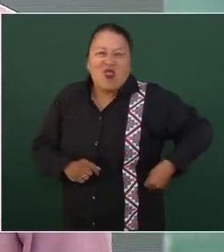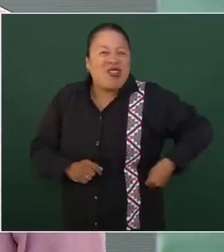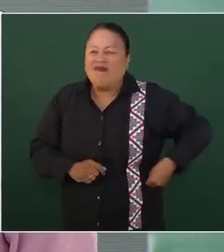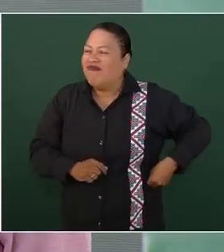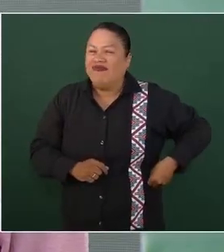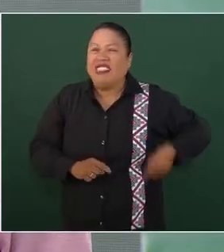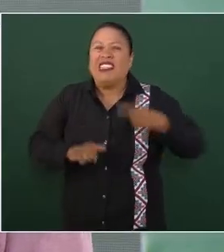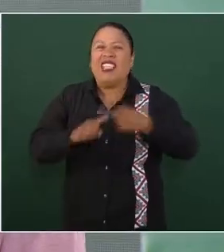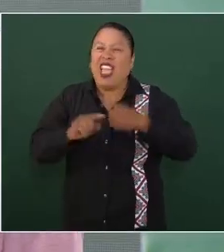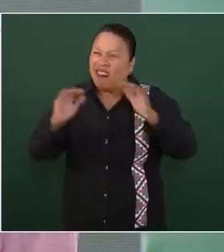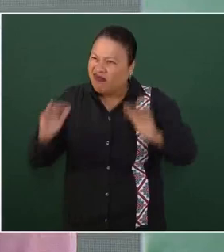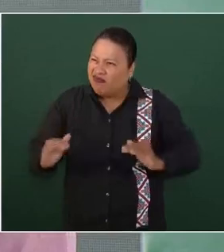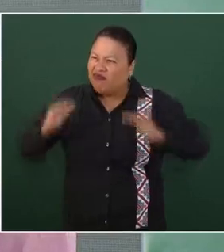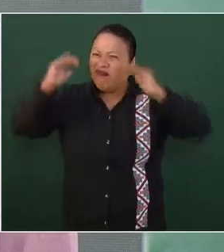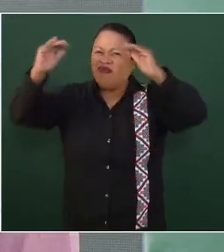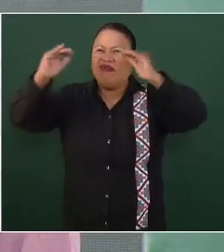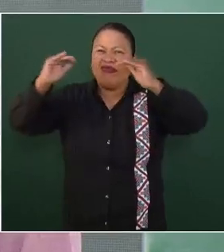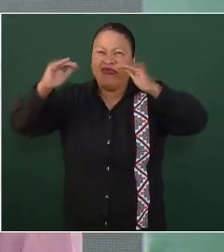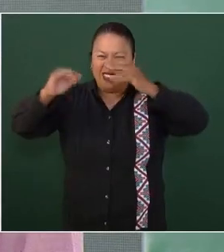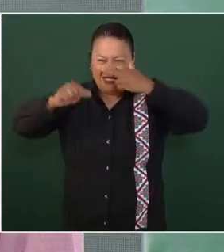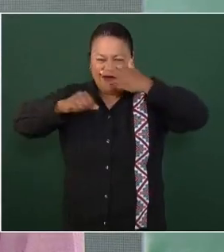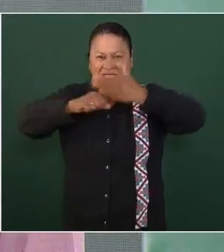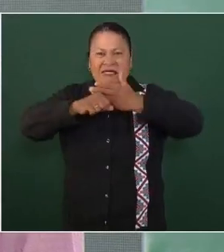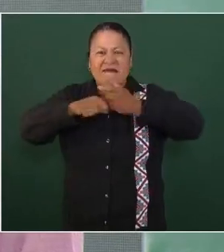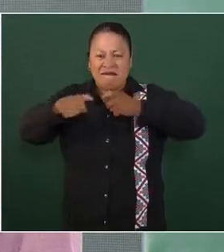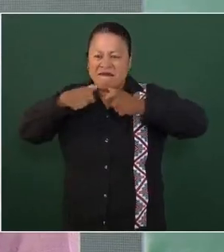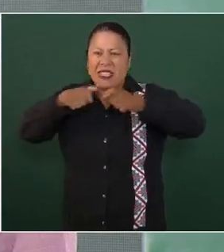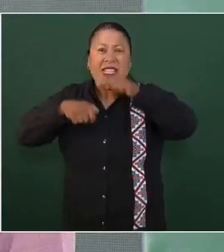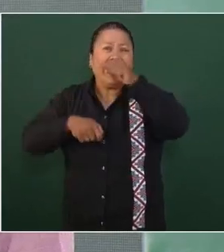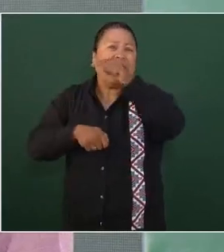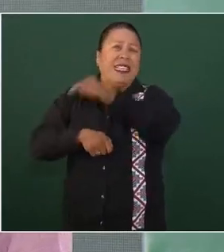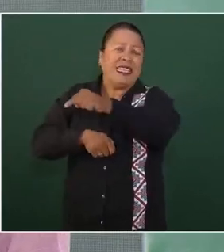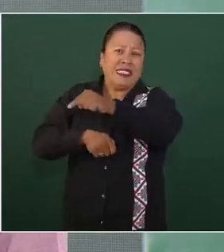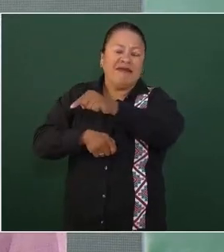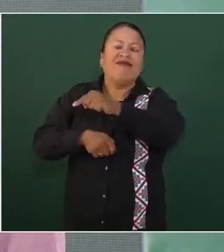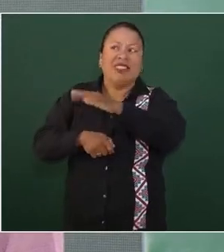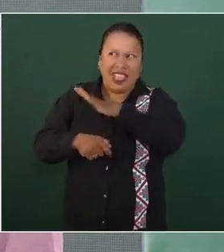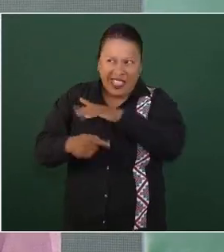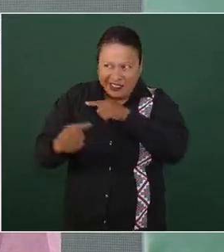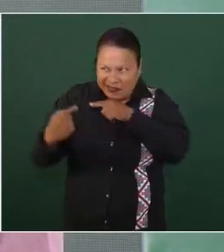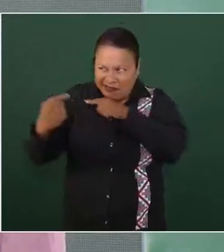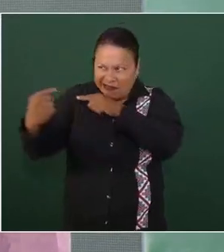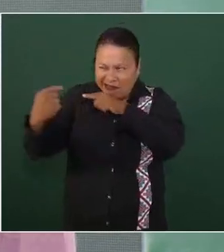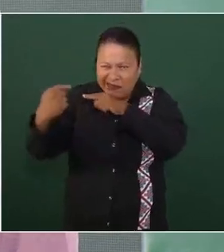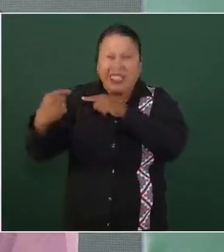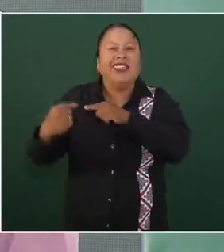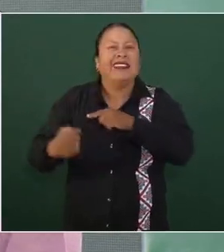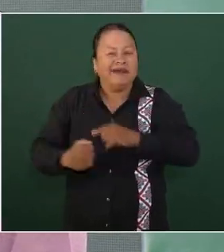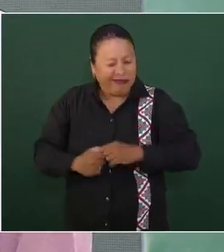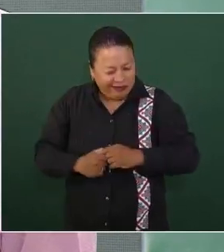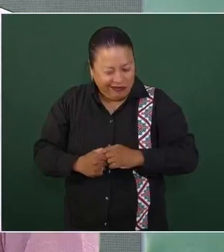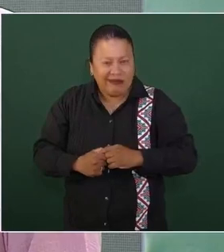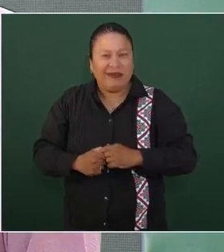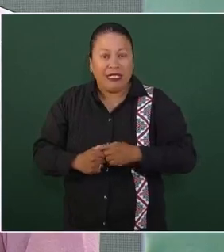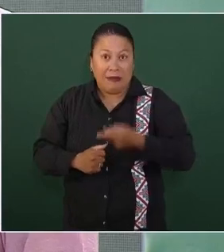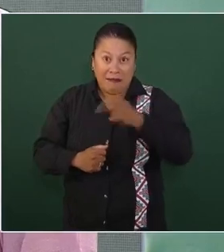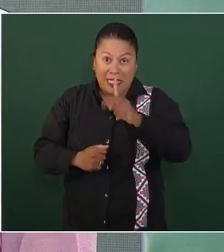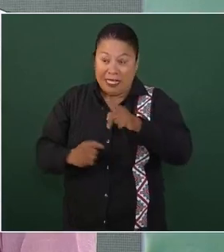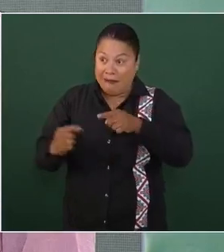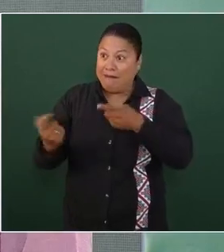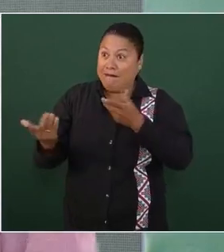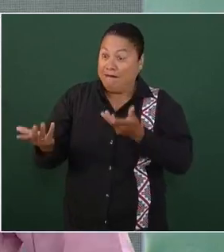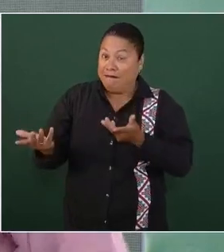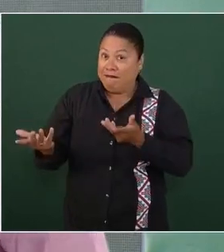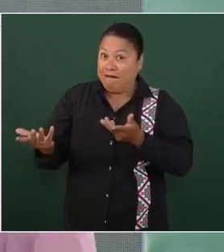entonces con ellos es que tenemos las diferencias pero también ellos deben de